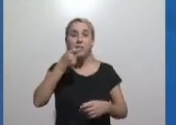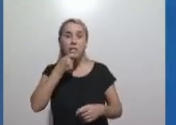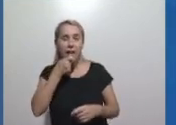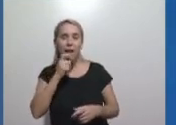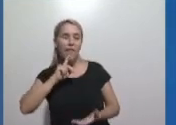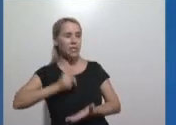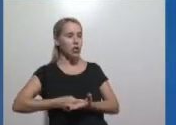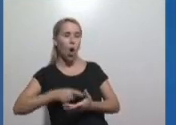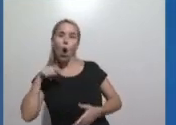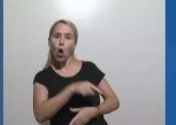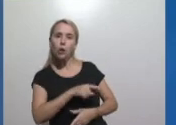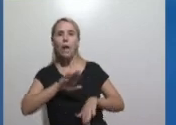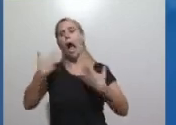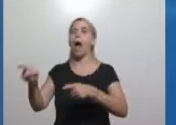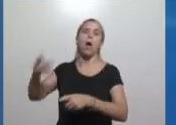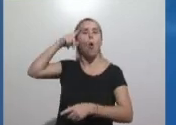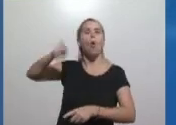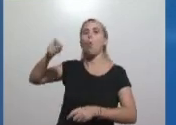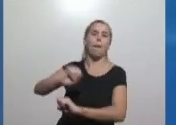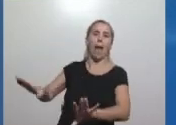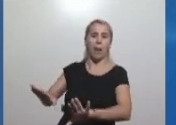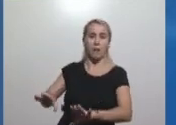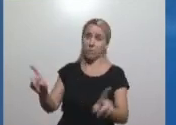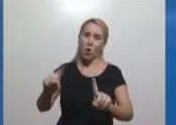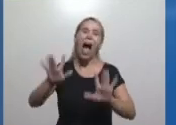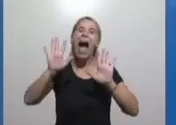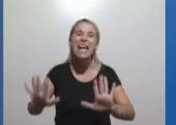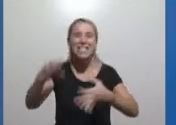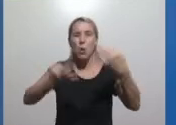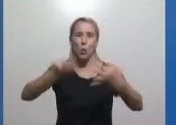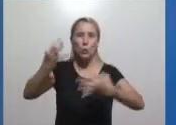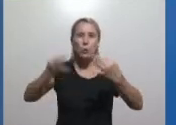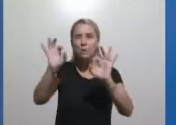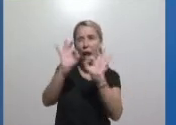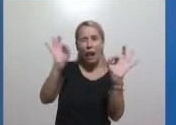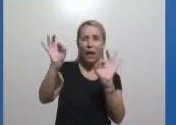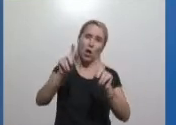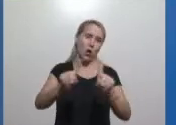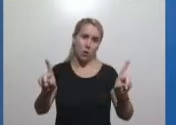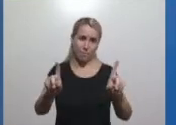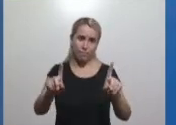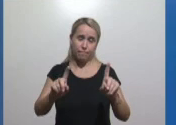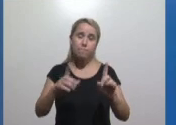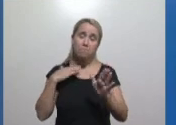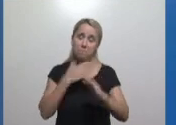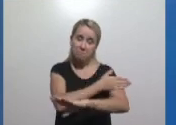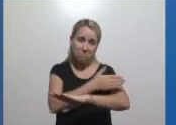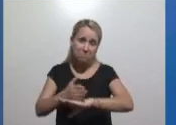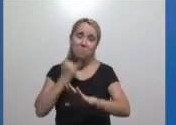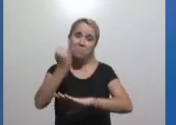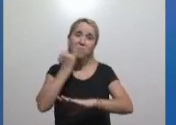contra. Me parece que esto no es la vara para medir la justicia. Por estos argumentos es que yo adelanto mi